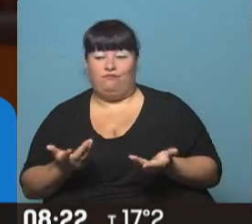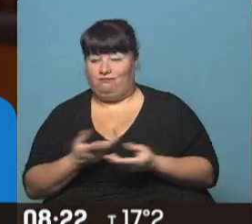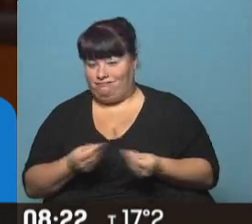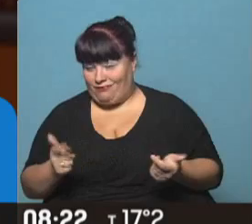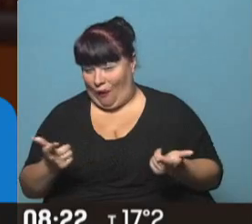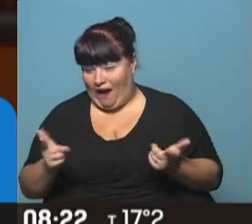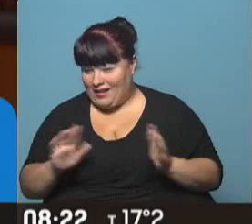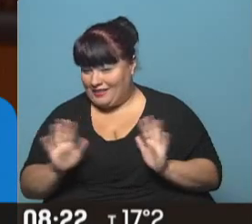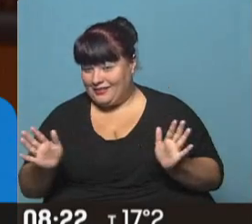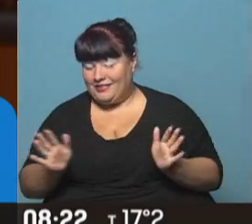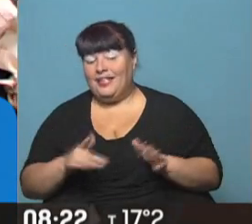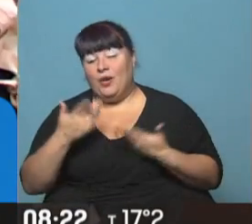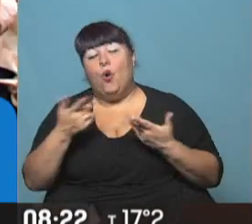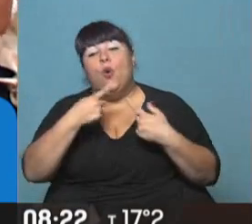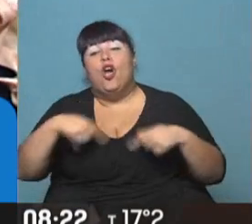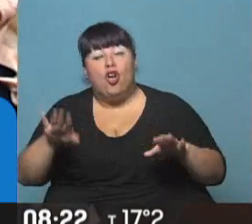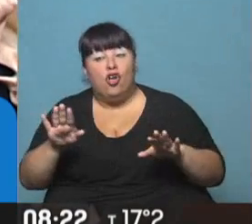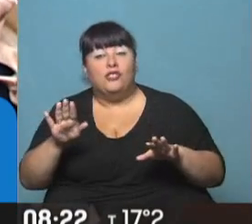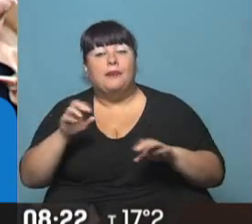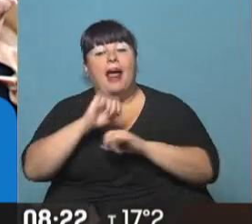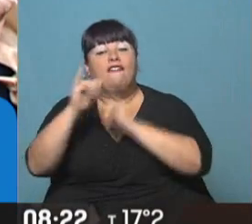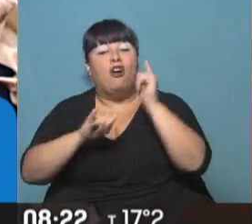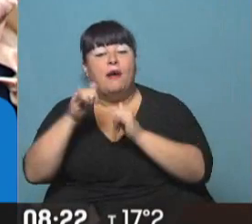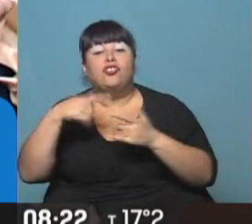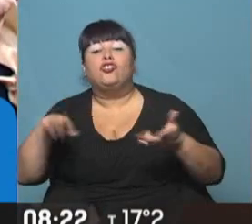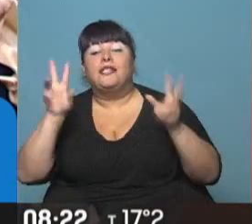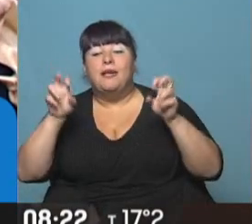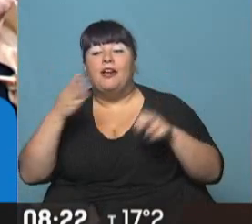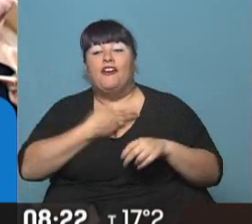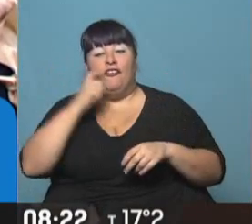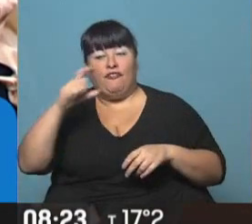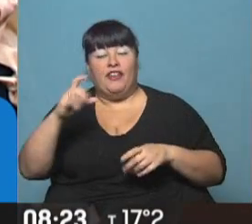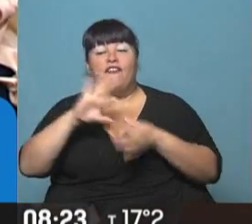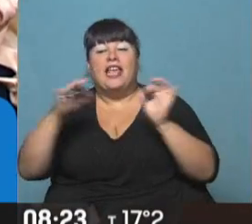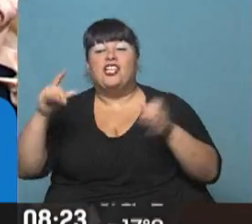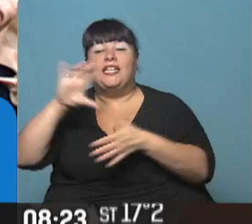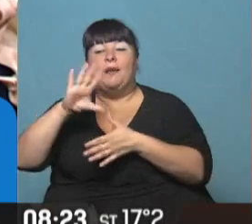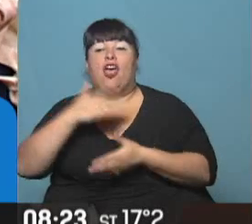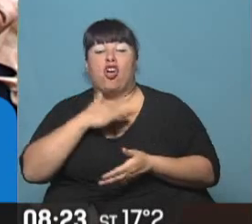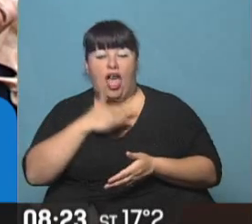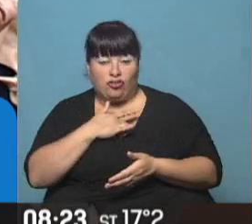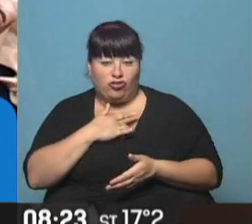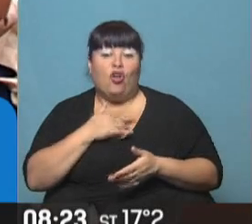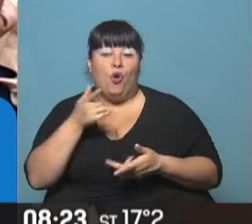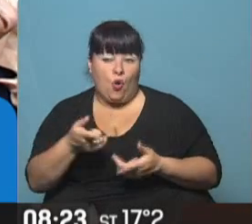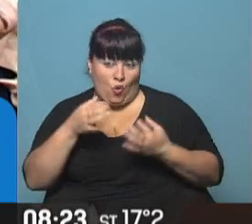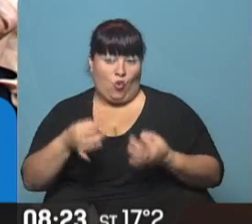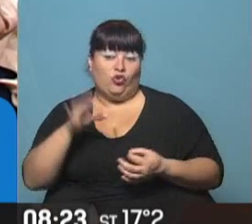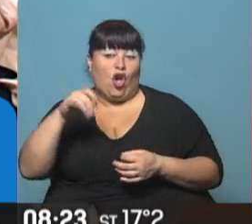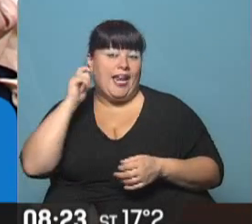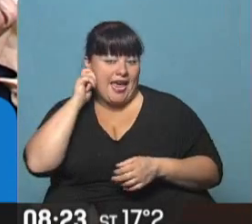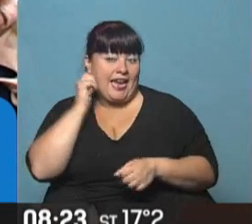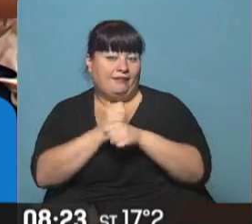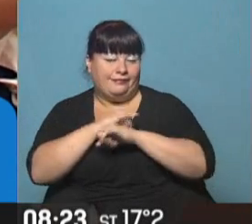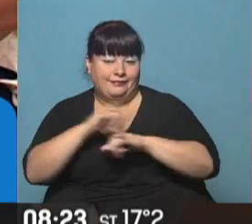desapareció, ¿no? Claro. Belén, cualquier cosa, para tener más información sobre todo esto, FIC, la Federación Interamericana del Corazón, que justamente como ONG